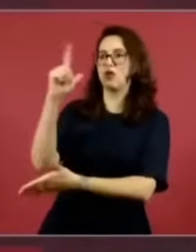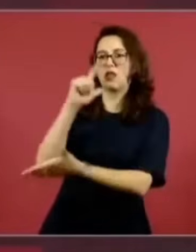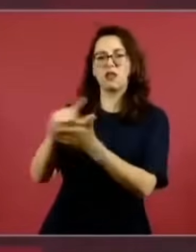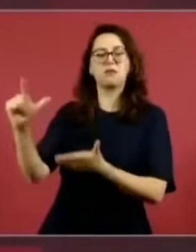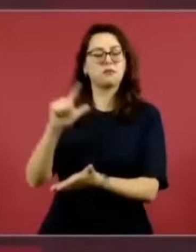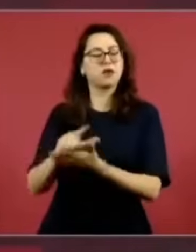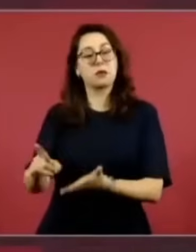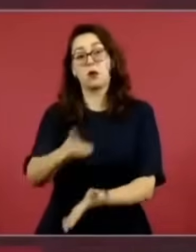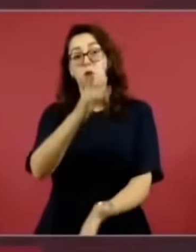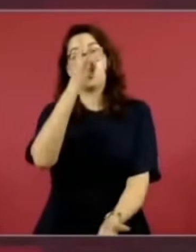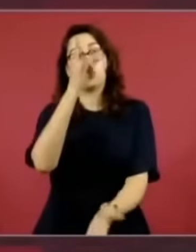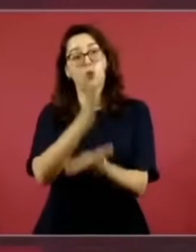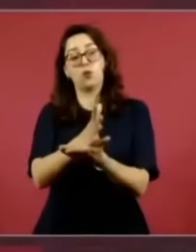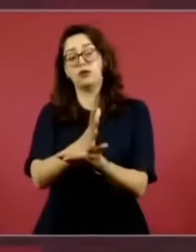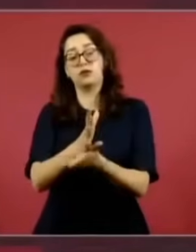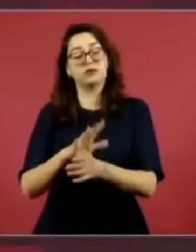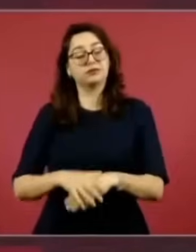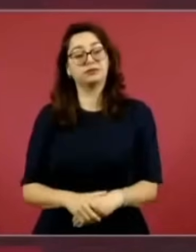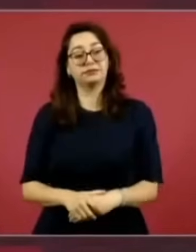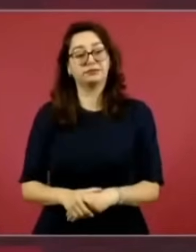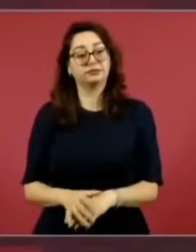y consultarlo.